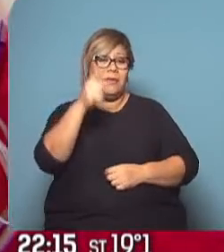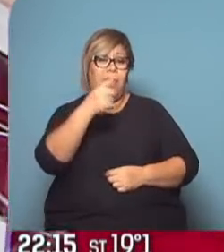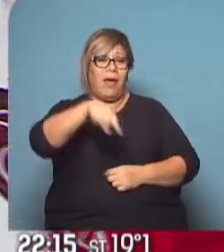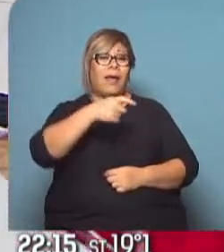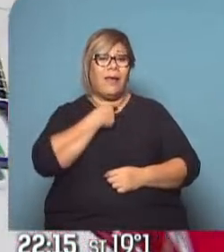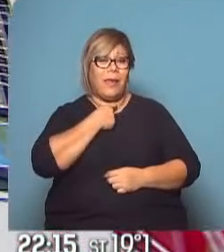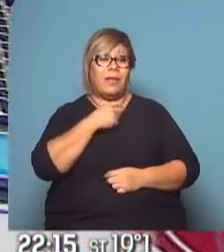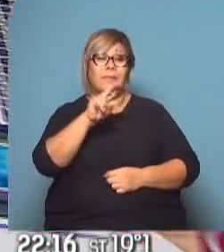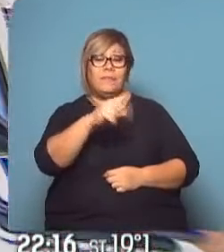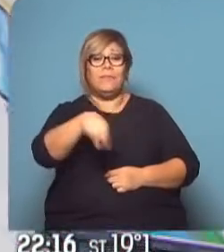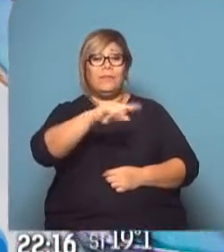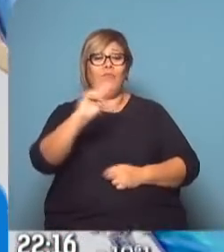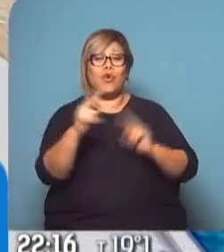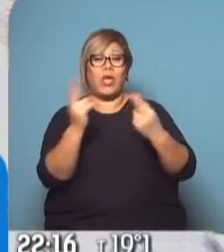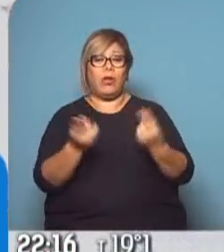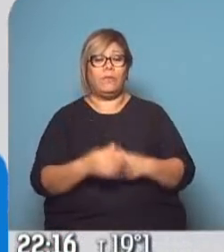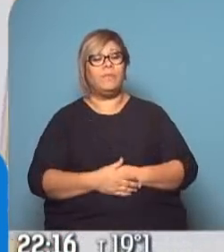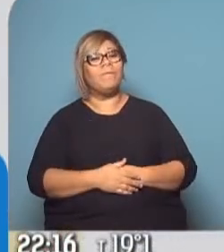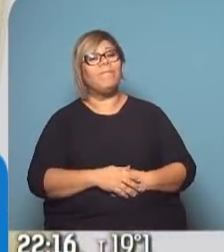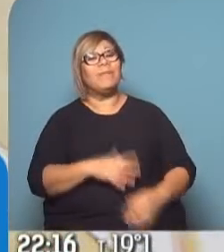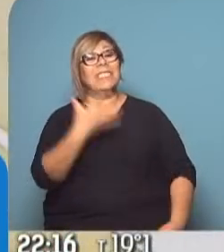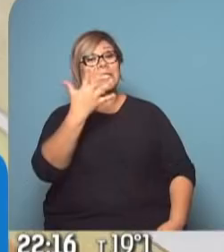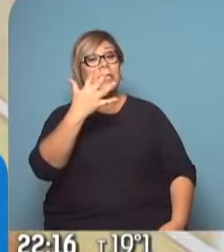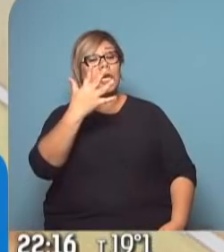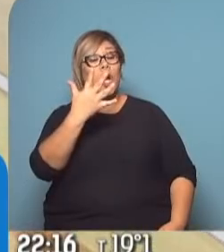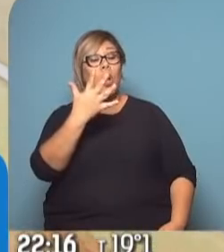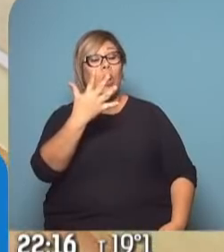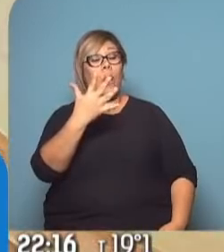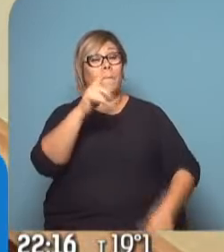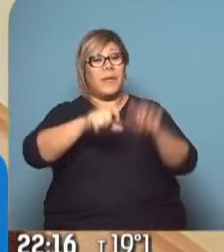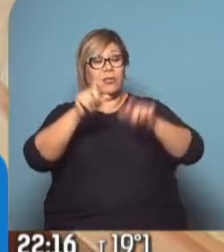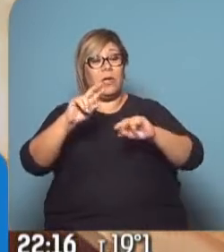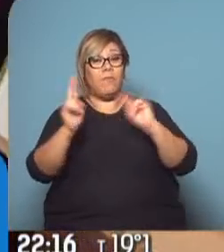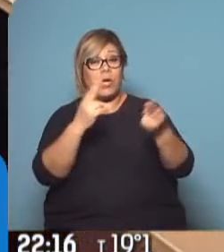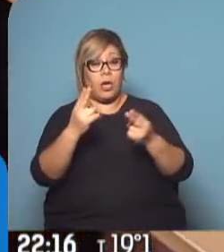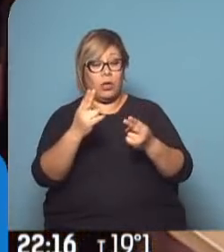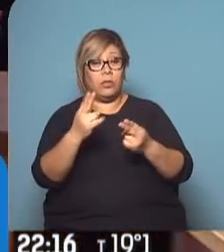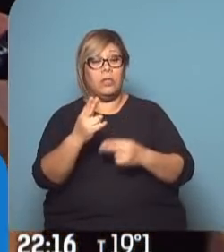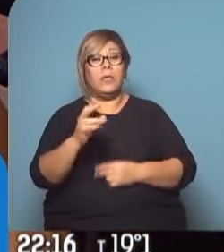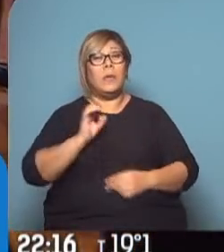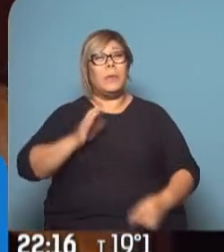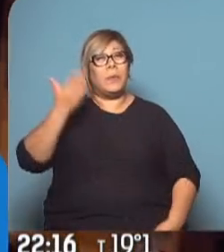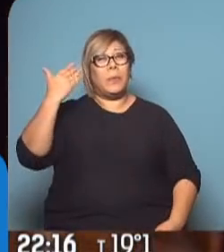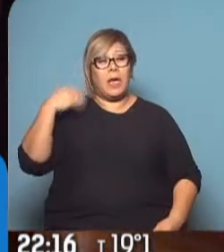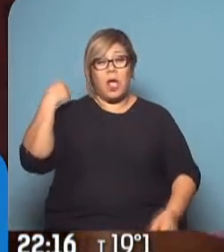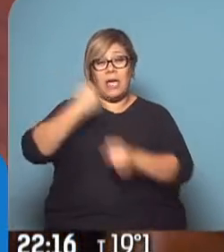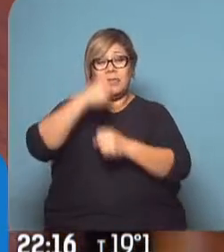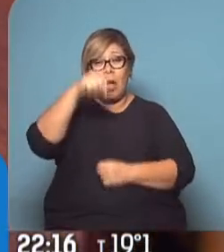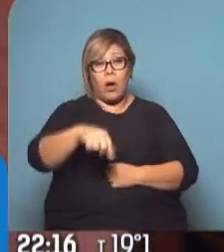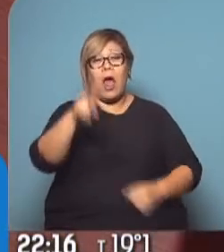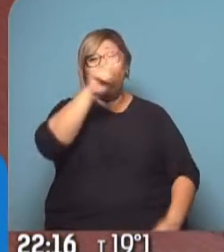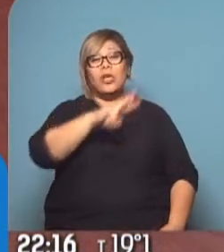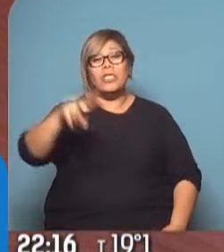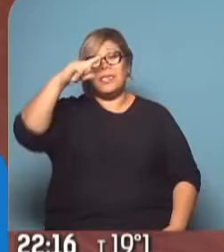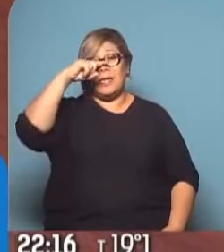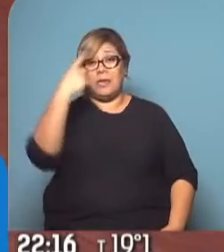5 han sido los muertos en estos últimos días, 271 en los últimos años, lo cual habla de una